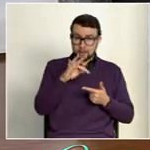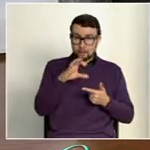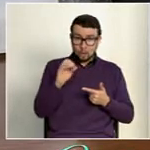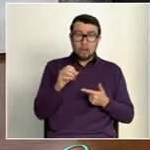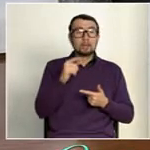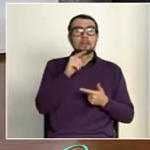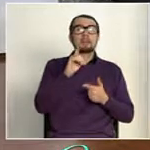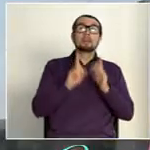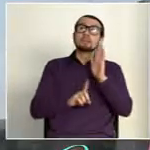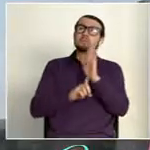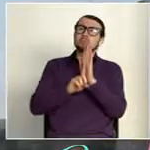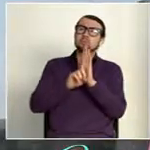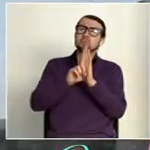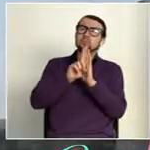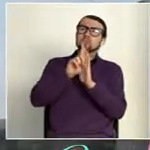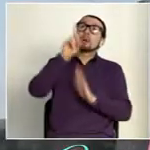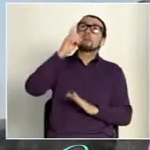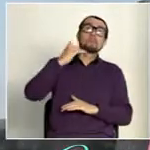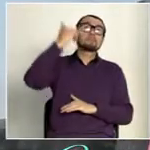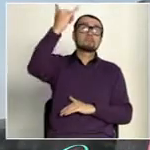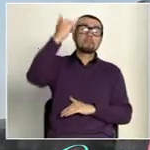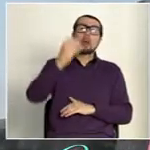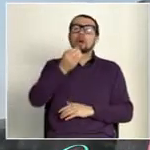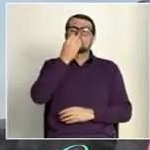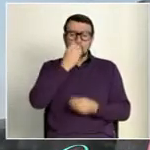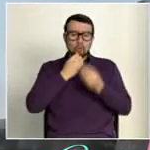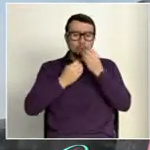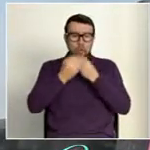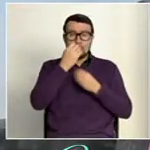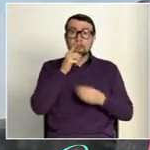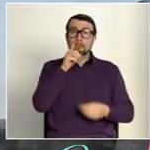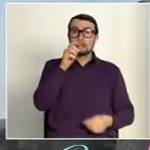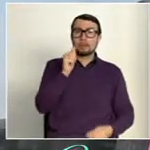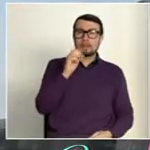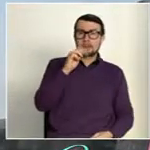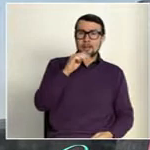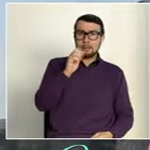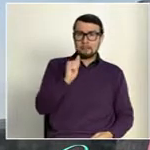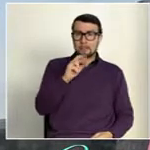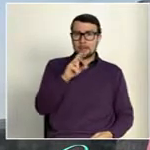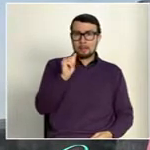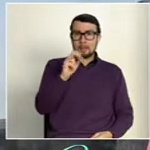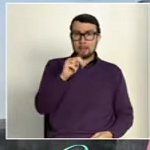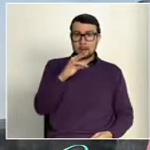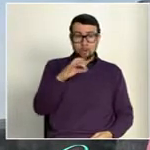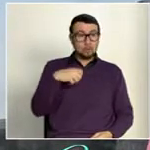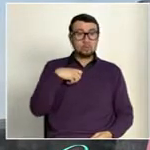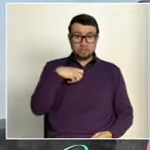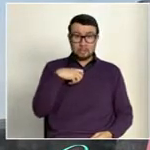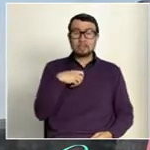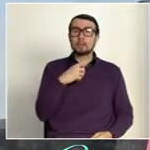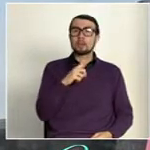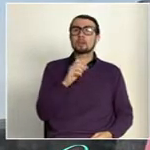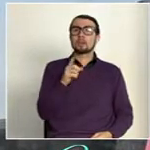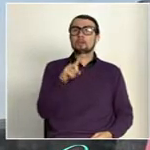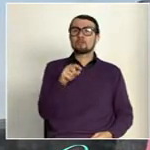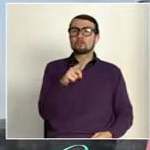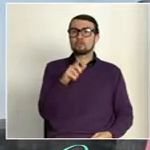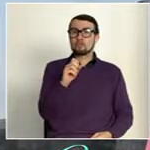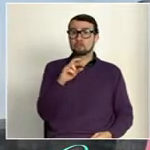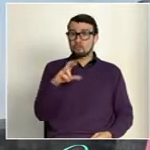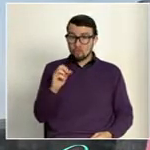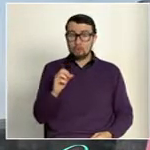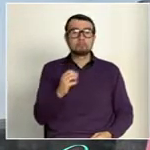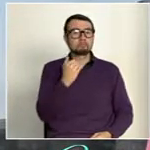espacio con los cosmonautas, porque ellos consumen amaranto porque el amaranto tiene mucho fósforo. O sea que sube una presión cefalocránea